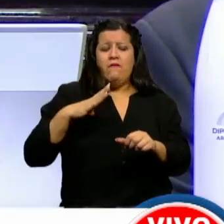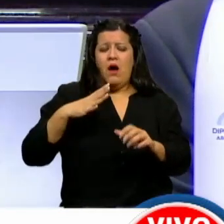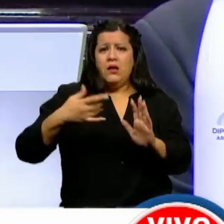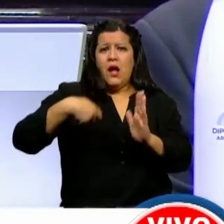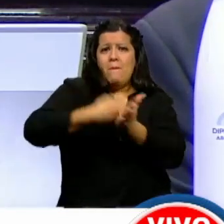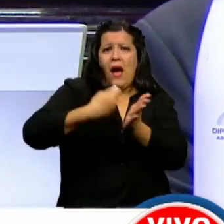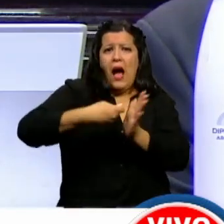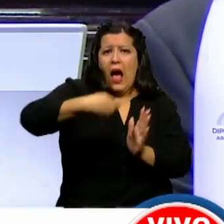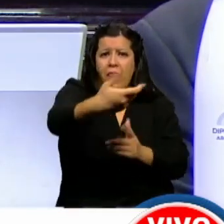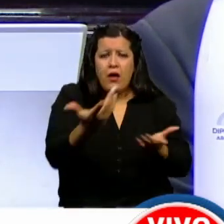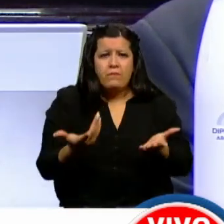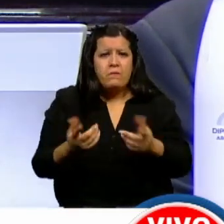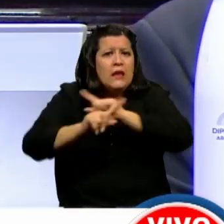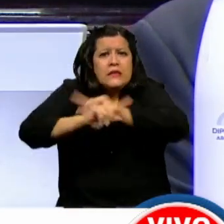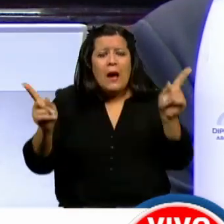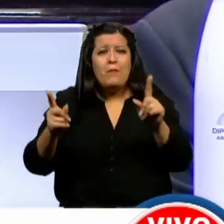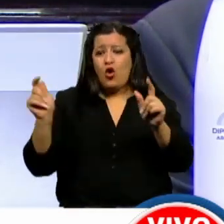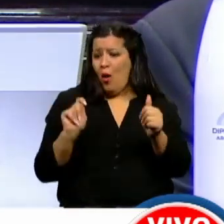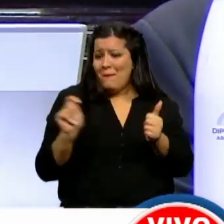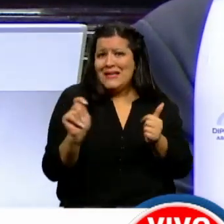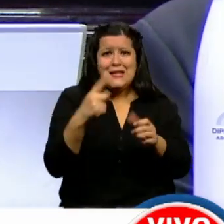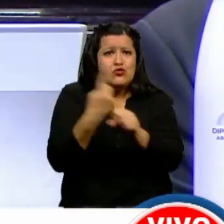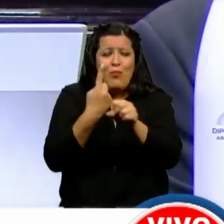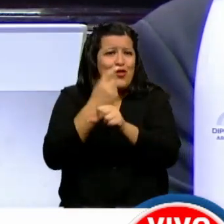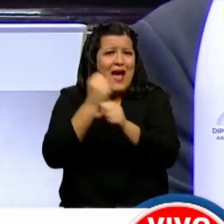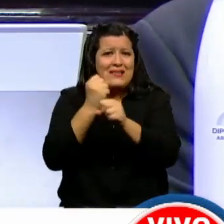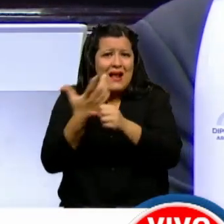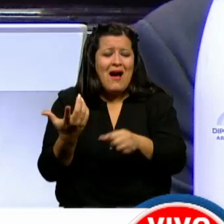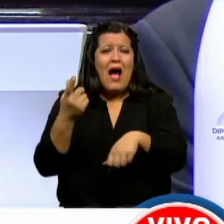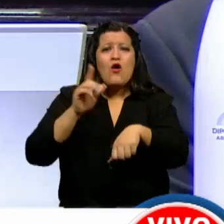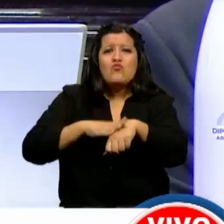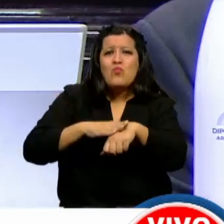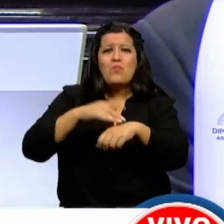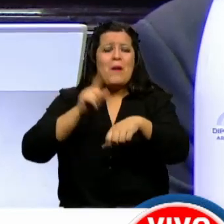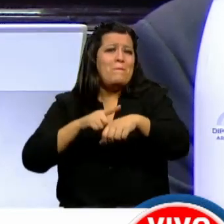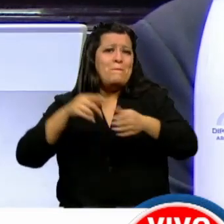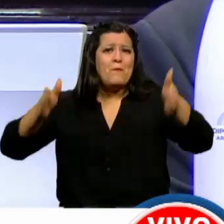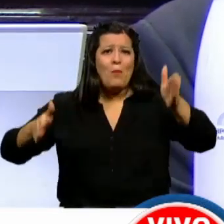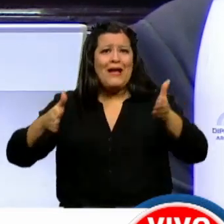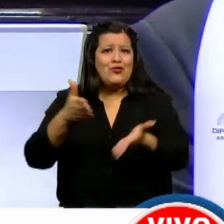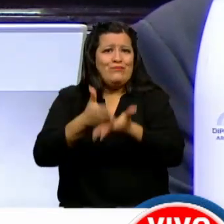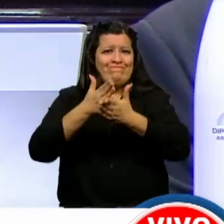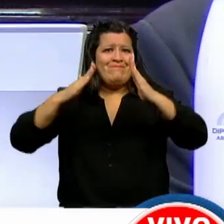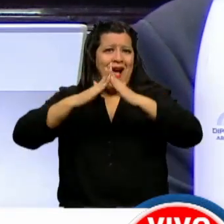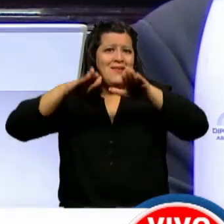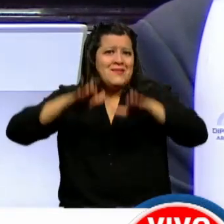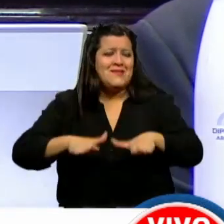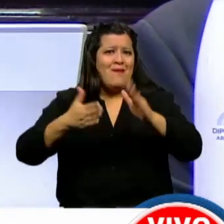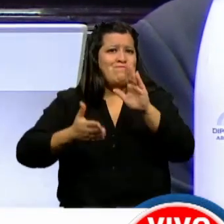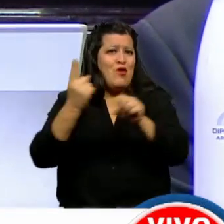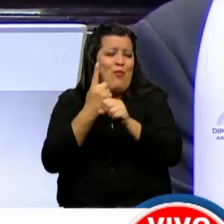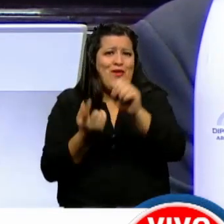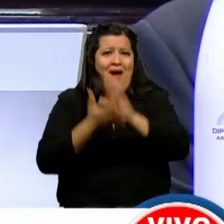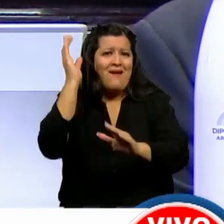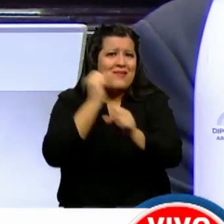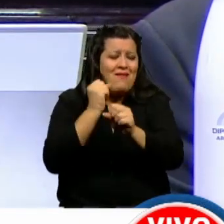que incluso pudieran trabajar en esos meses, porque eran meses que por momentos hemos estado con medidas muy restrictivas. De